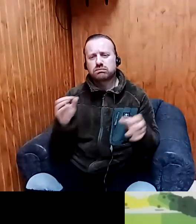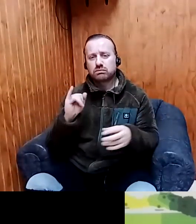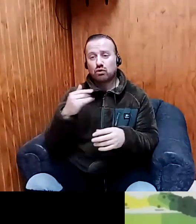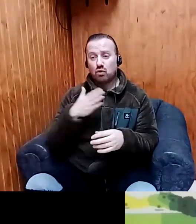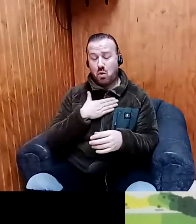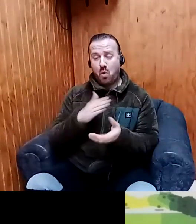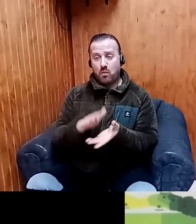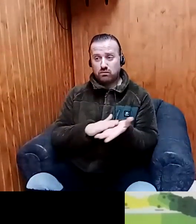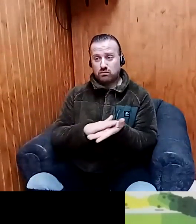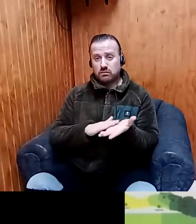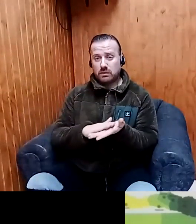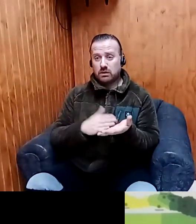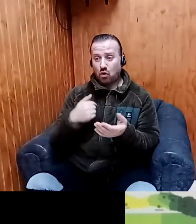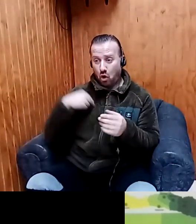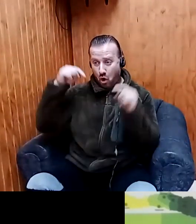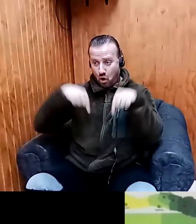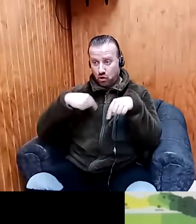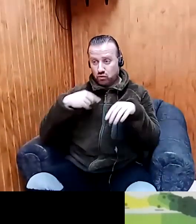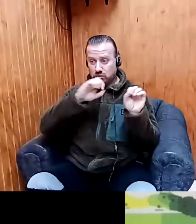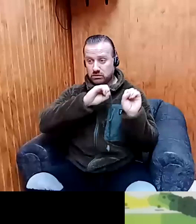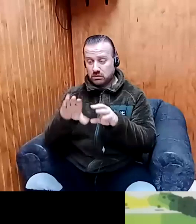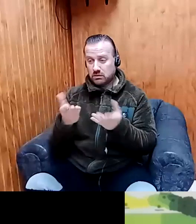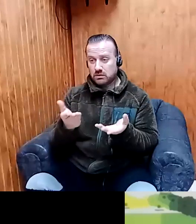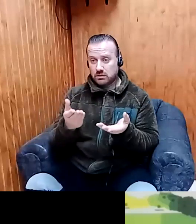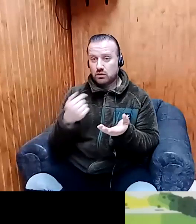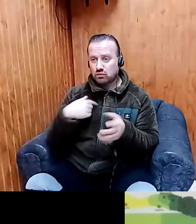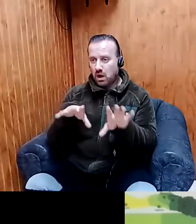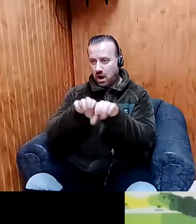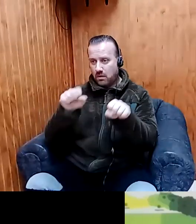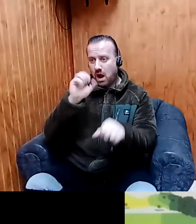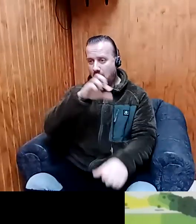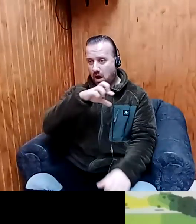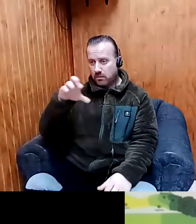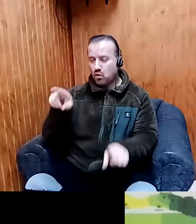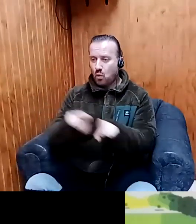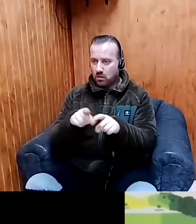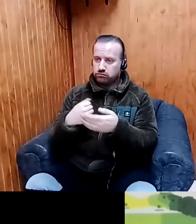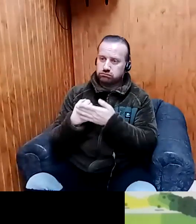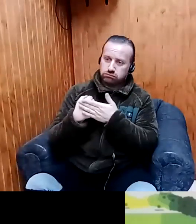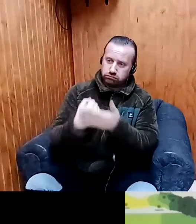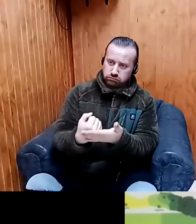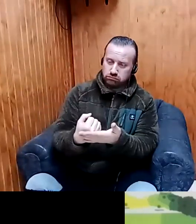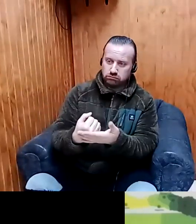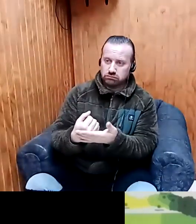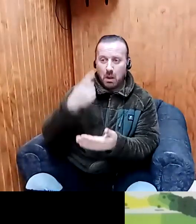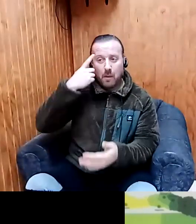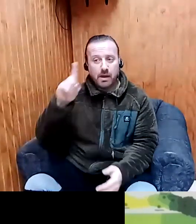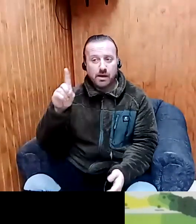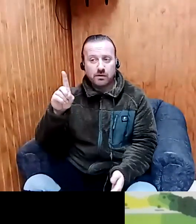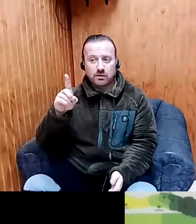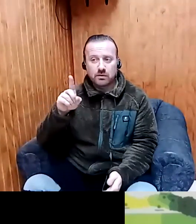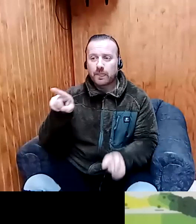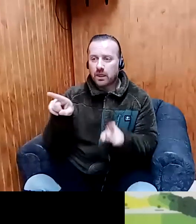por ejemplo, lo que hoy les he enseñado, estoy de acuerdo, la APP es un medio, digamos, pero un medio que